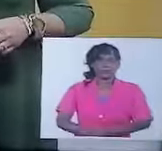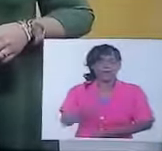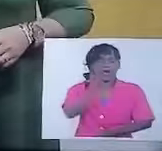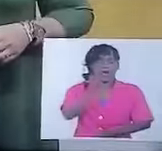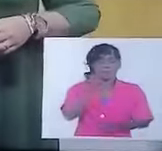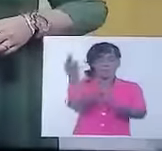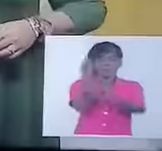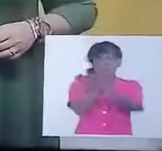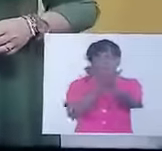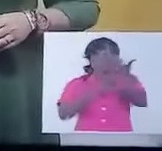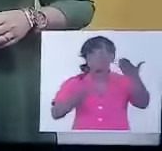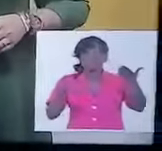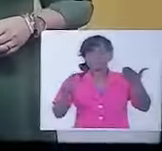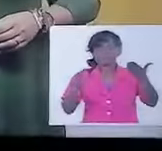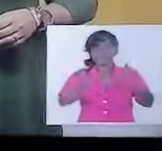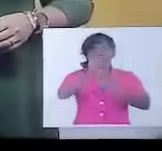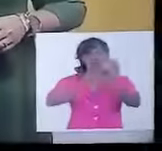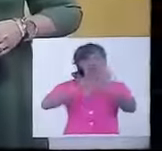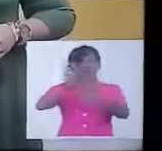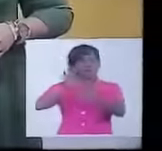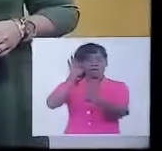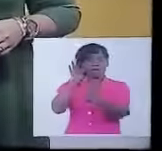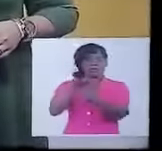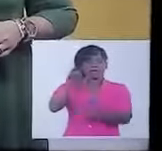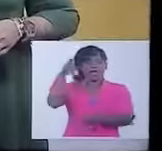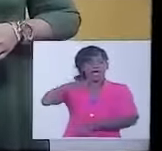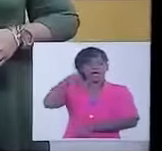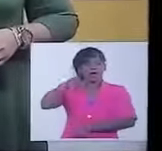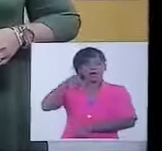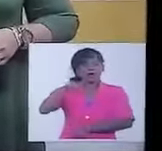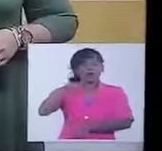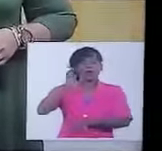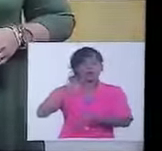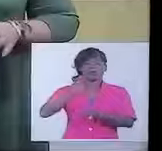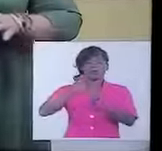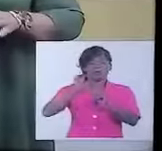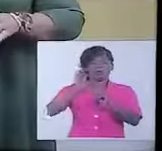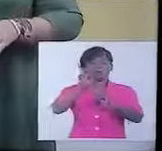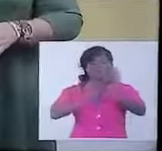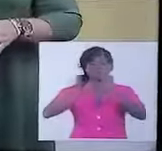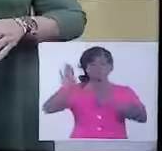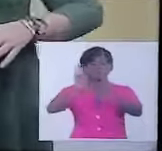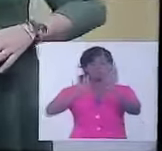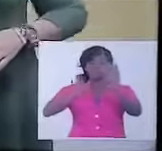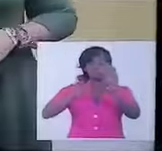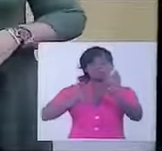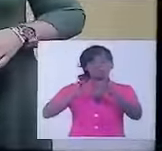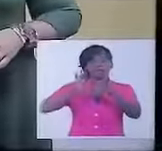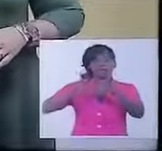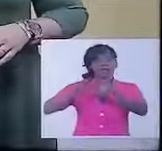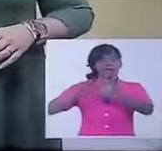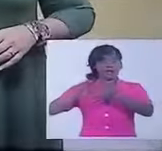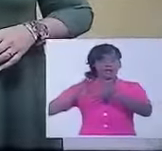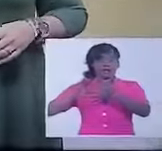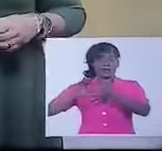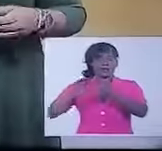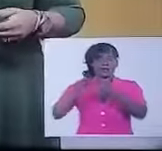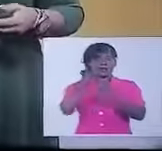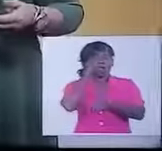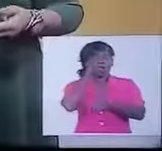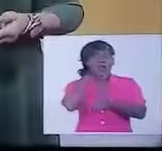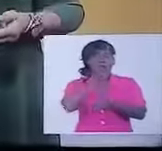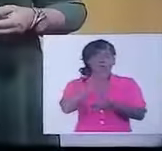belga Brian Sánchez se inauguró este jueves en la Galería Corral Falso 259 de Guanabacoa. Brian Sánchez es graduado